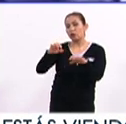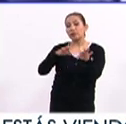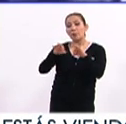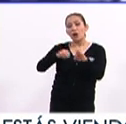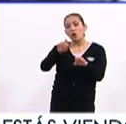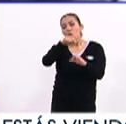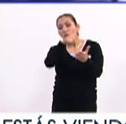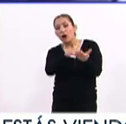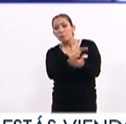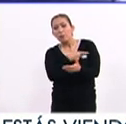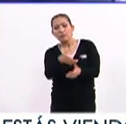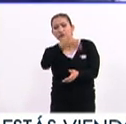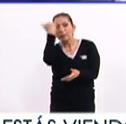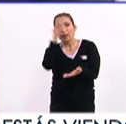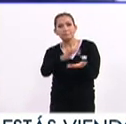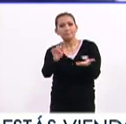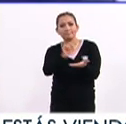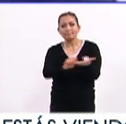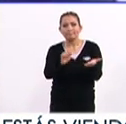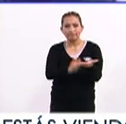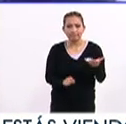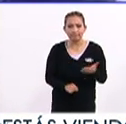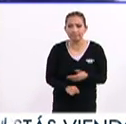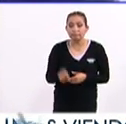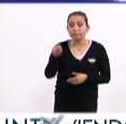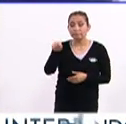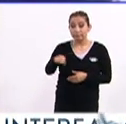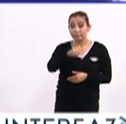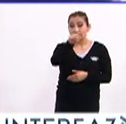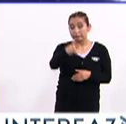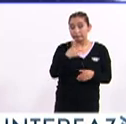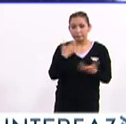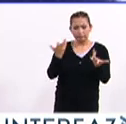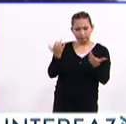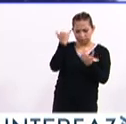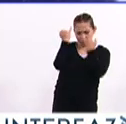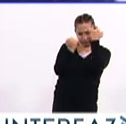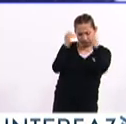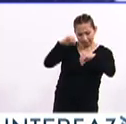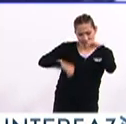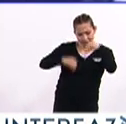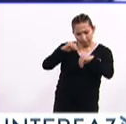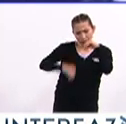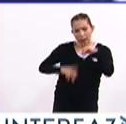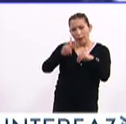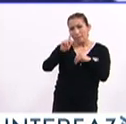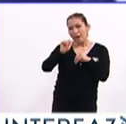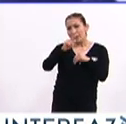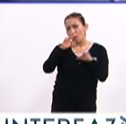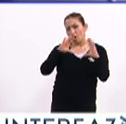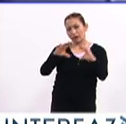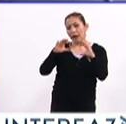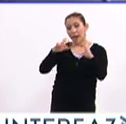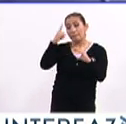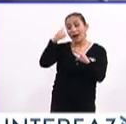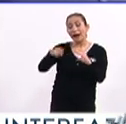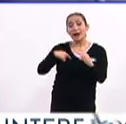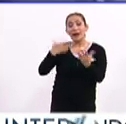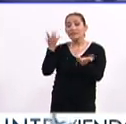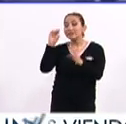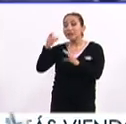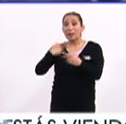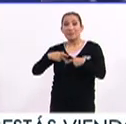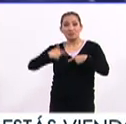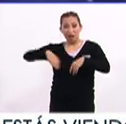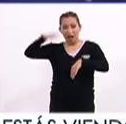comunidades pobres que no sabían leer ni escribir. Ello lo llevó a construir un método pedagógico alternativo para alfabetizar a los